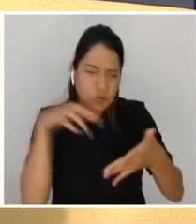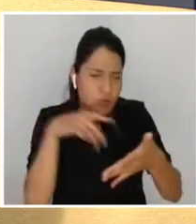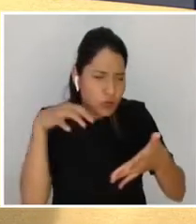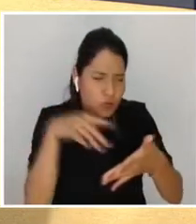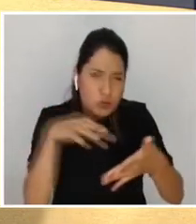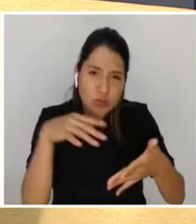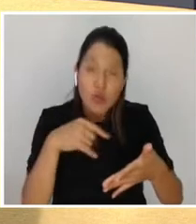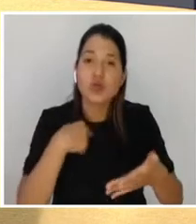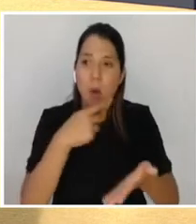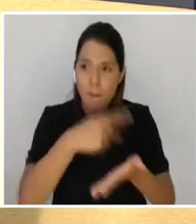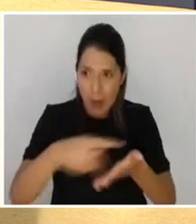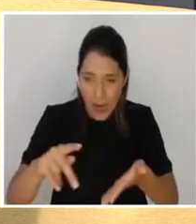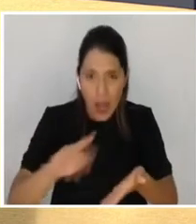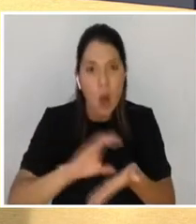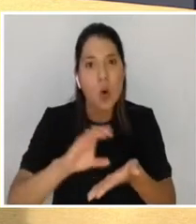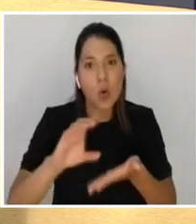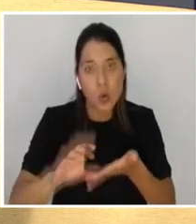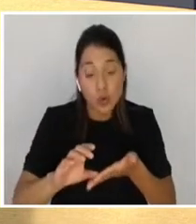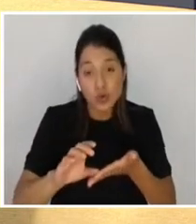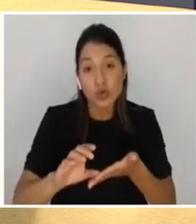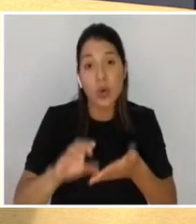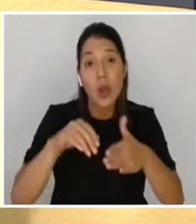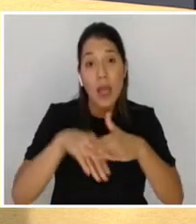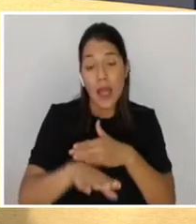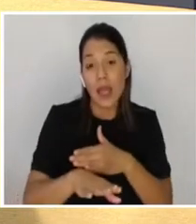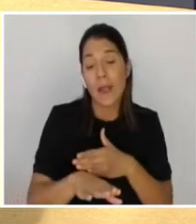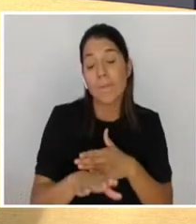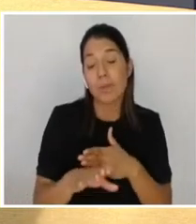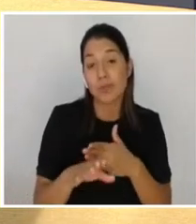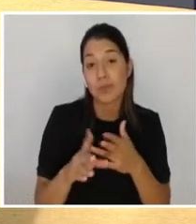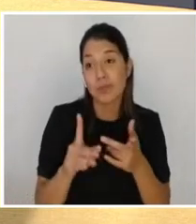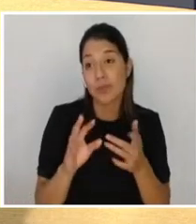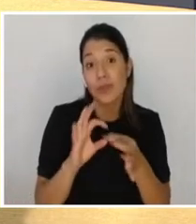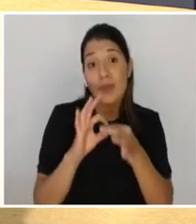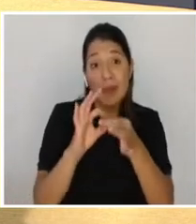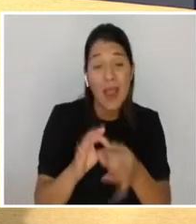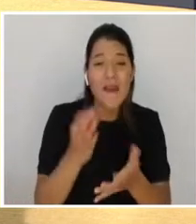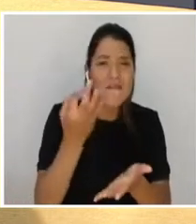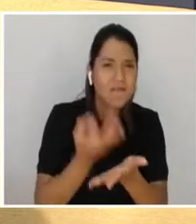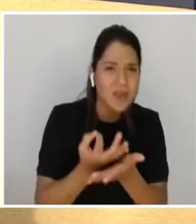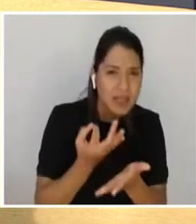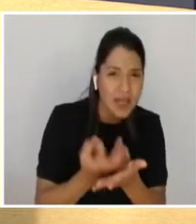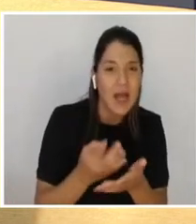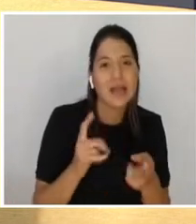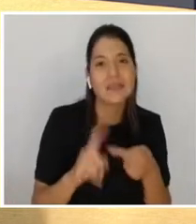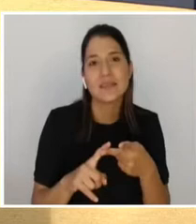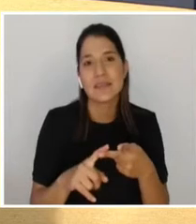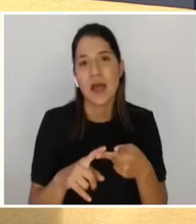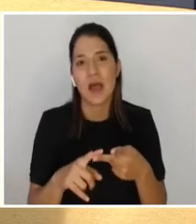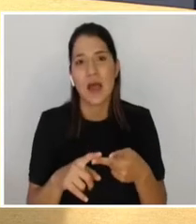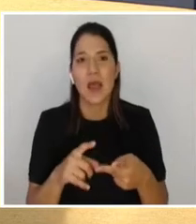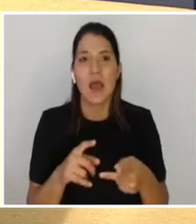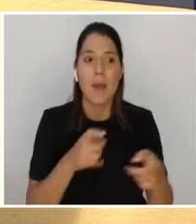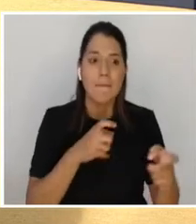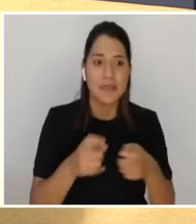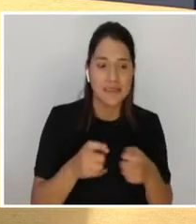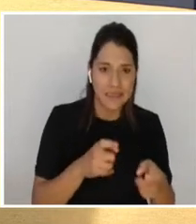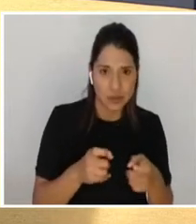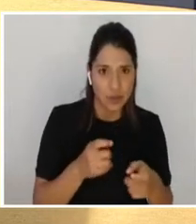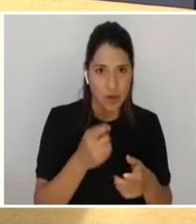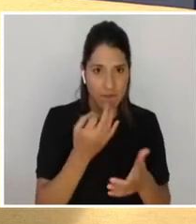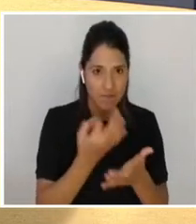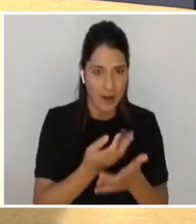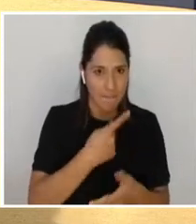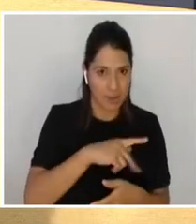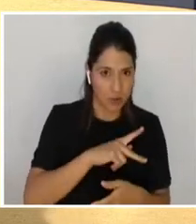mis cursos en cuanto a finanzas, personales, administración. Bueno, yo estudié administración